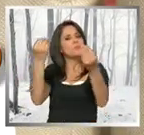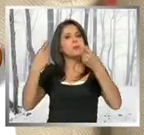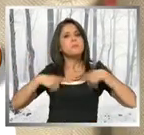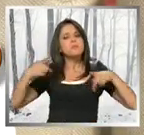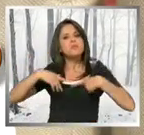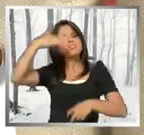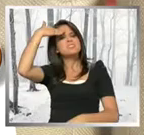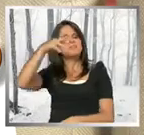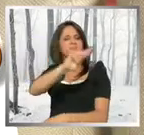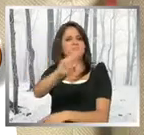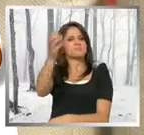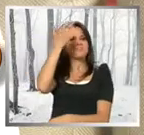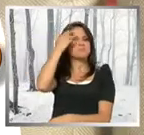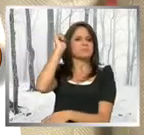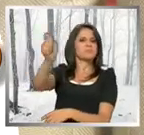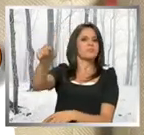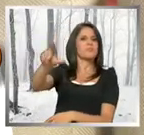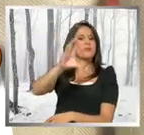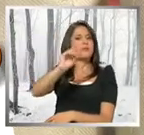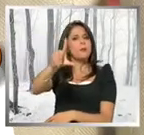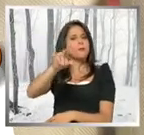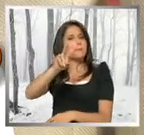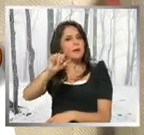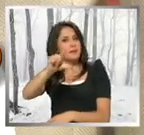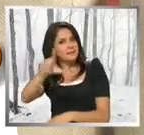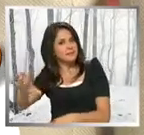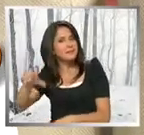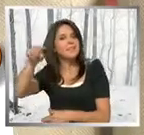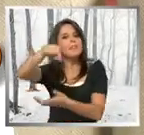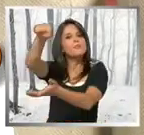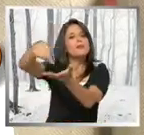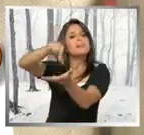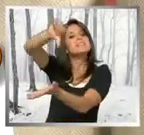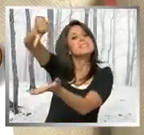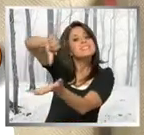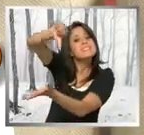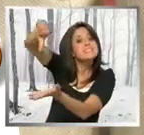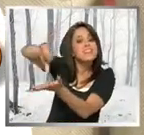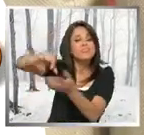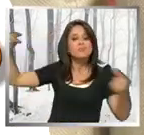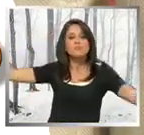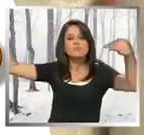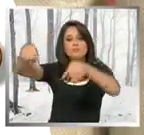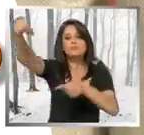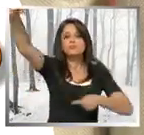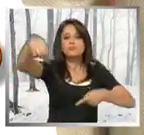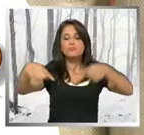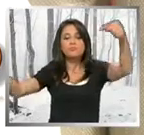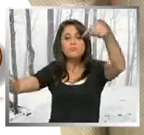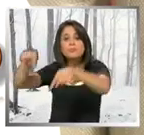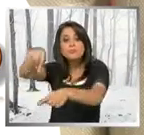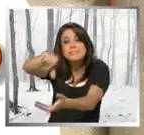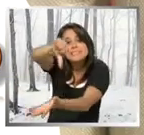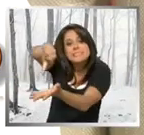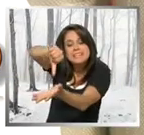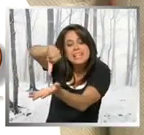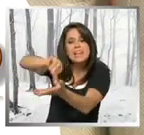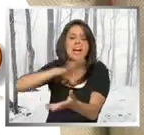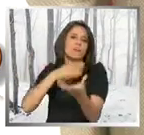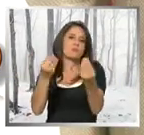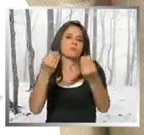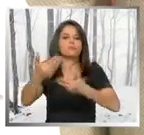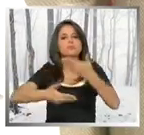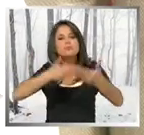de la Ciudad de México para vivir, debido a que, como bien mencionabas, se ubica en el centro geográfico de la Ciudad de México, tiene muchísimos servicios,